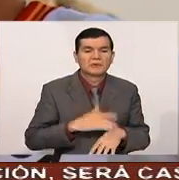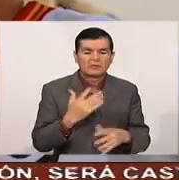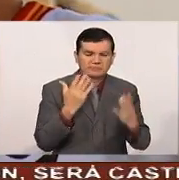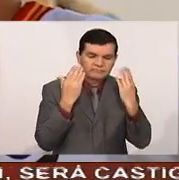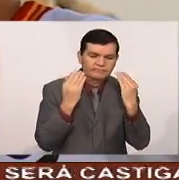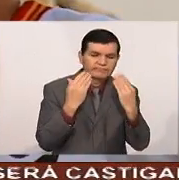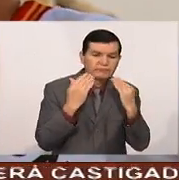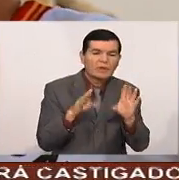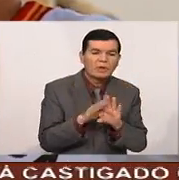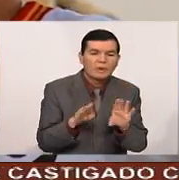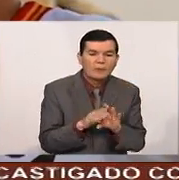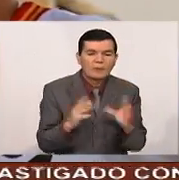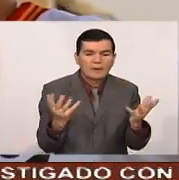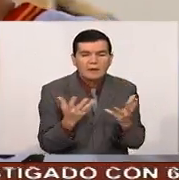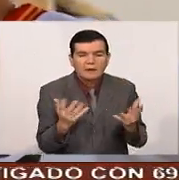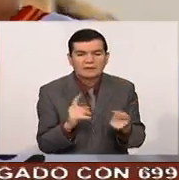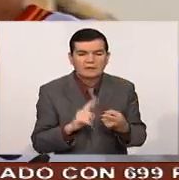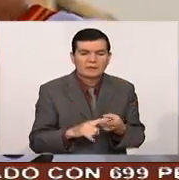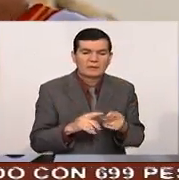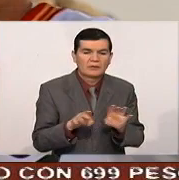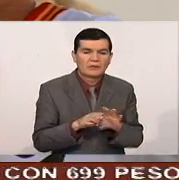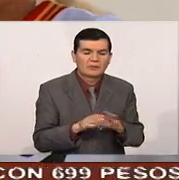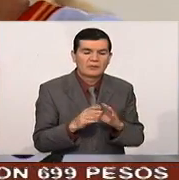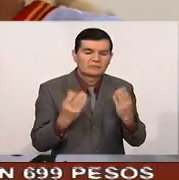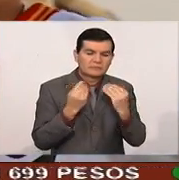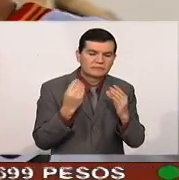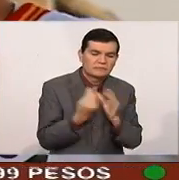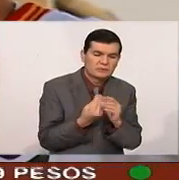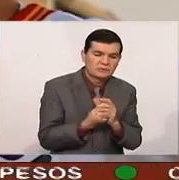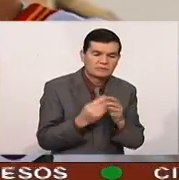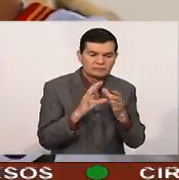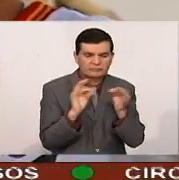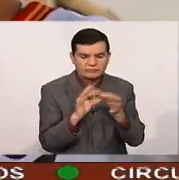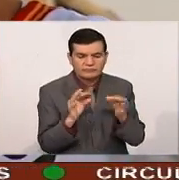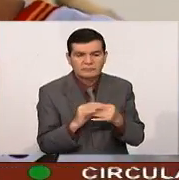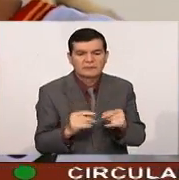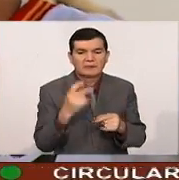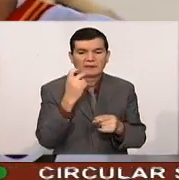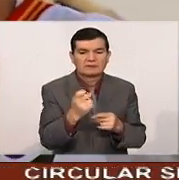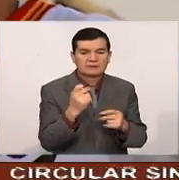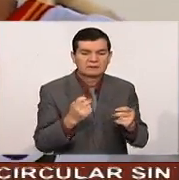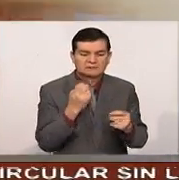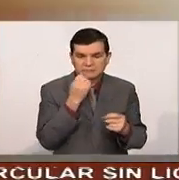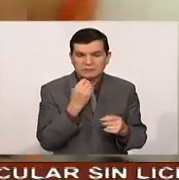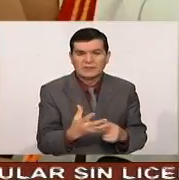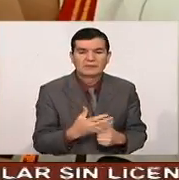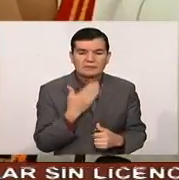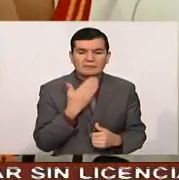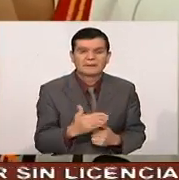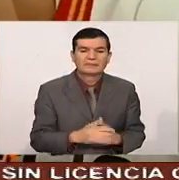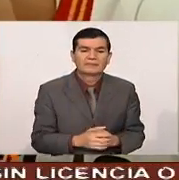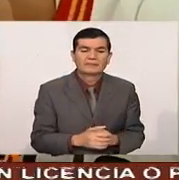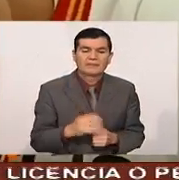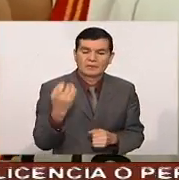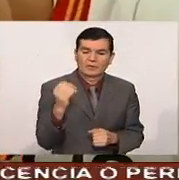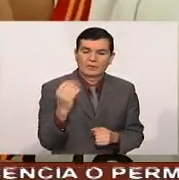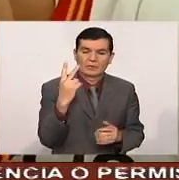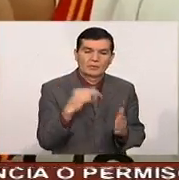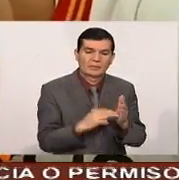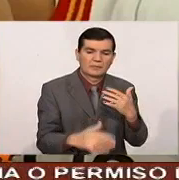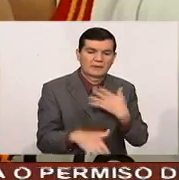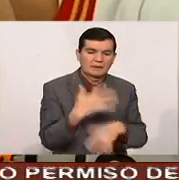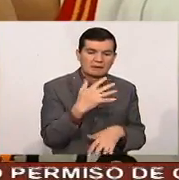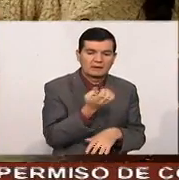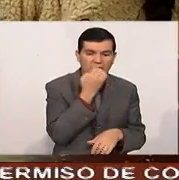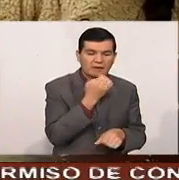nos enseñan, cómo nos dan a clase, cómo nos explican, entonces todo está muy bien. En octubre del 2015, la